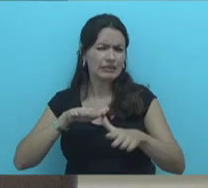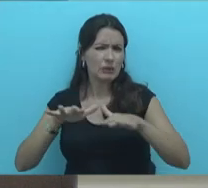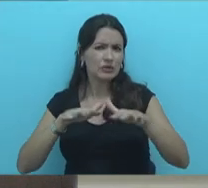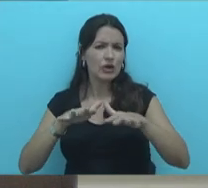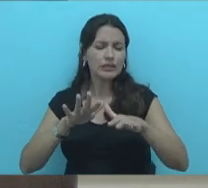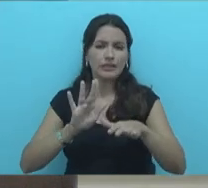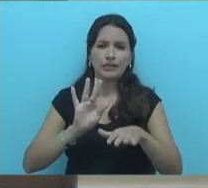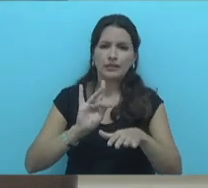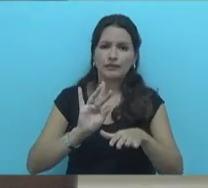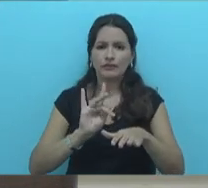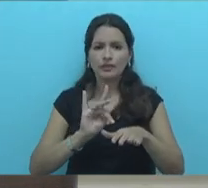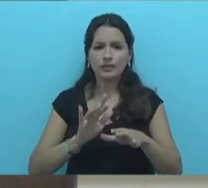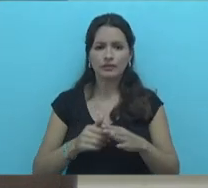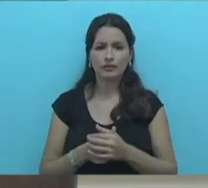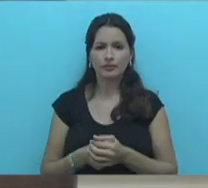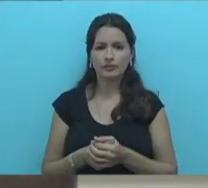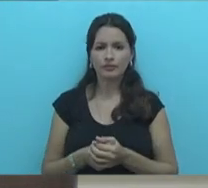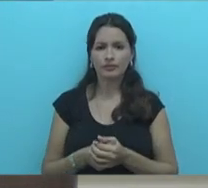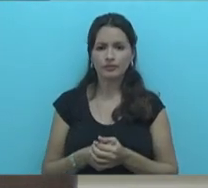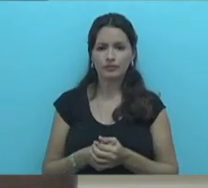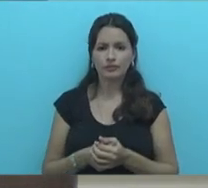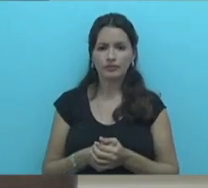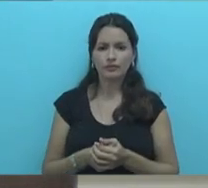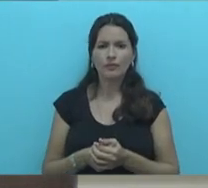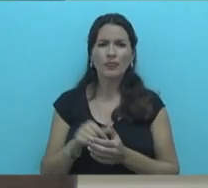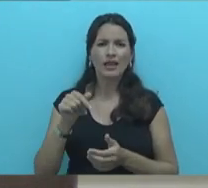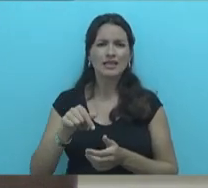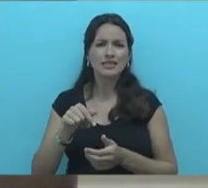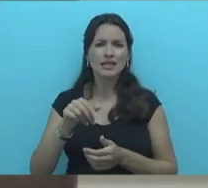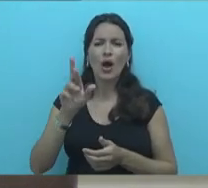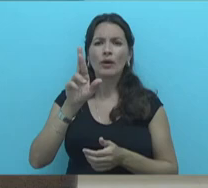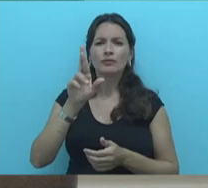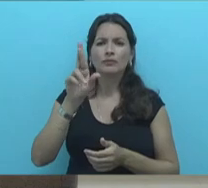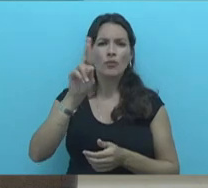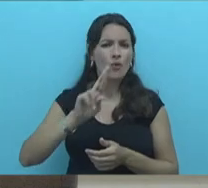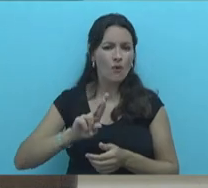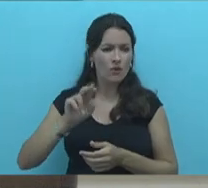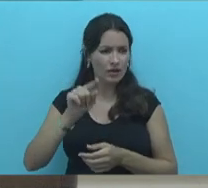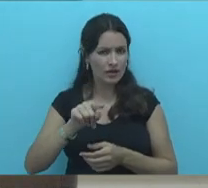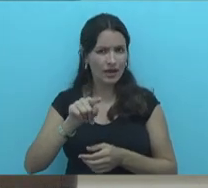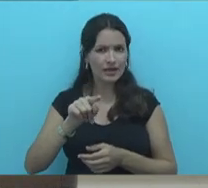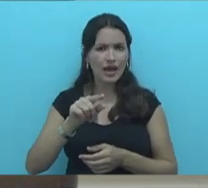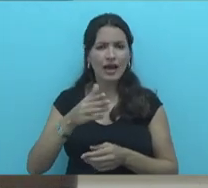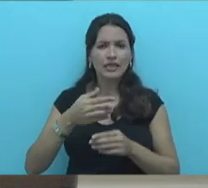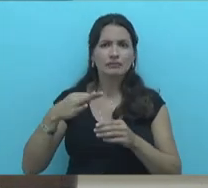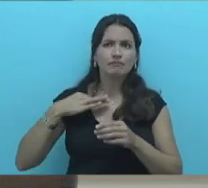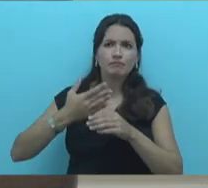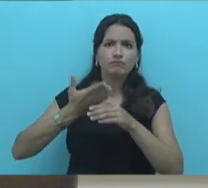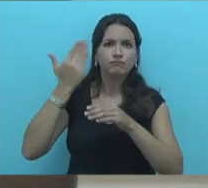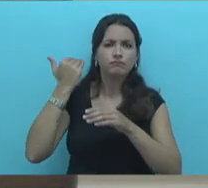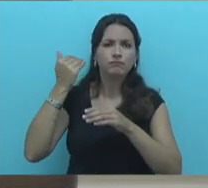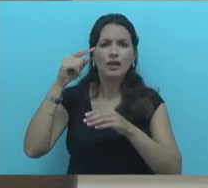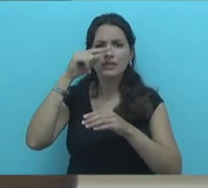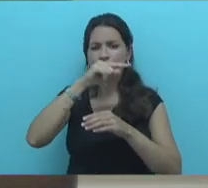que entiendo que cada día que pasa sin encontrar a Paula, ya van 7 años y medio, es un día más que demuestra